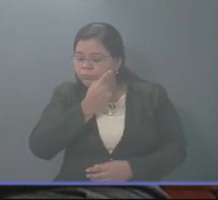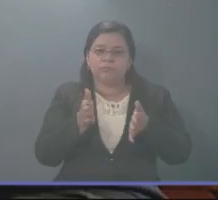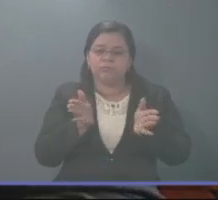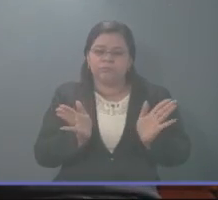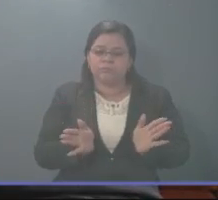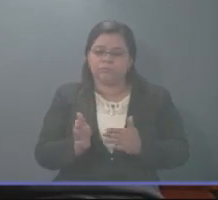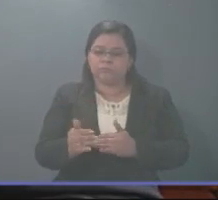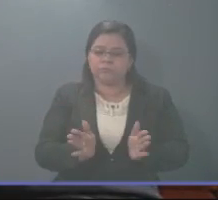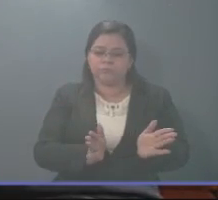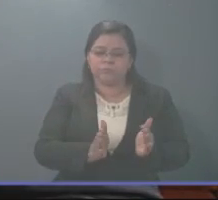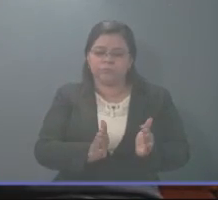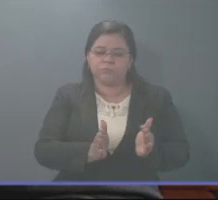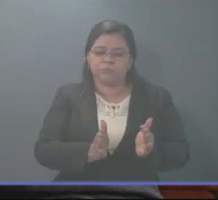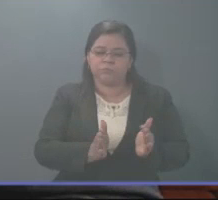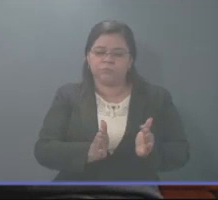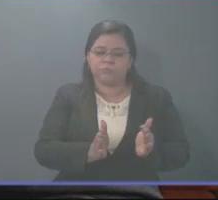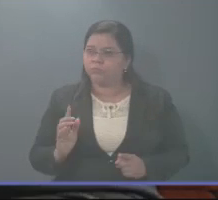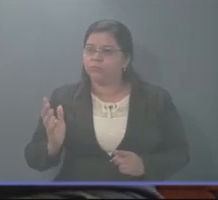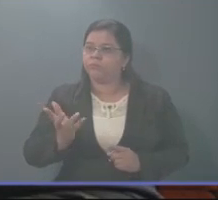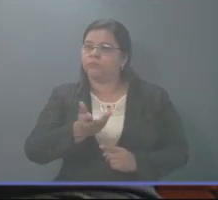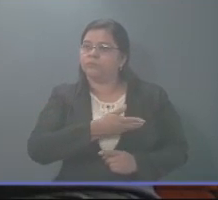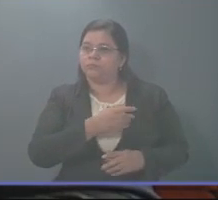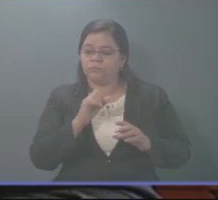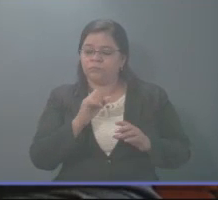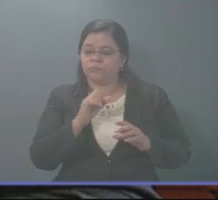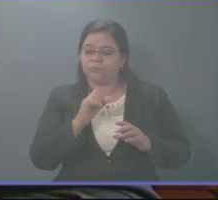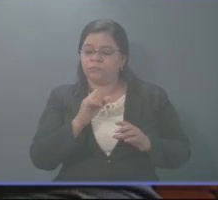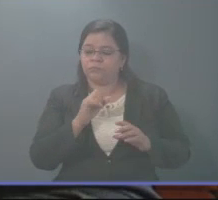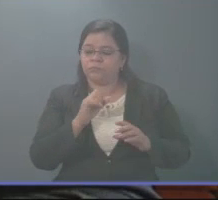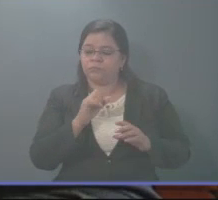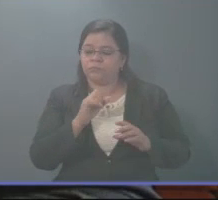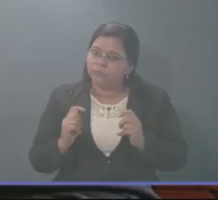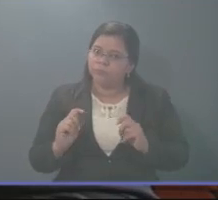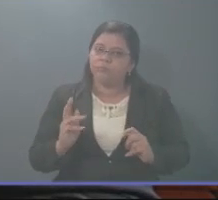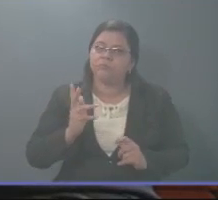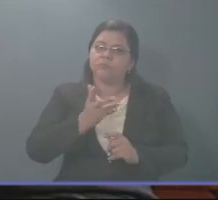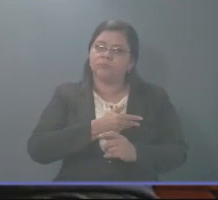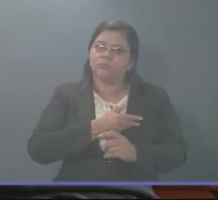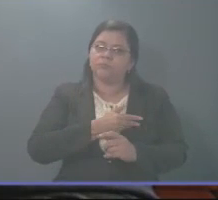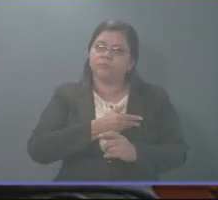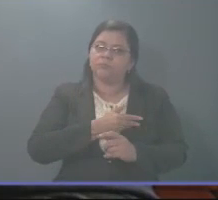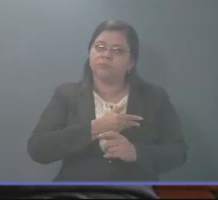Y lo menos que como diputados podemos hacer es tratar de retribuirles,